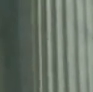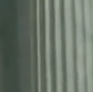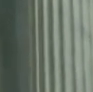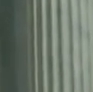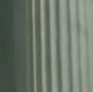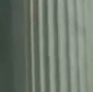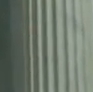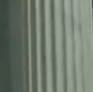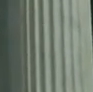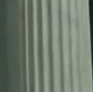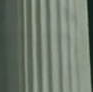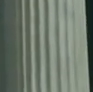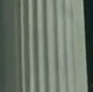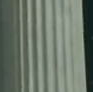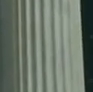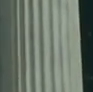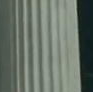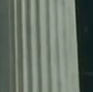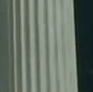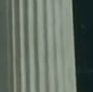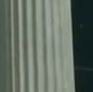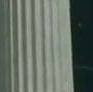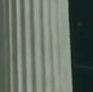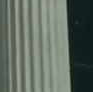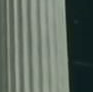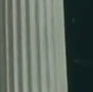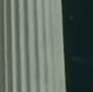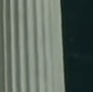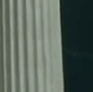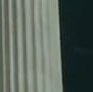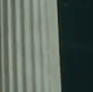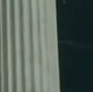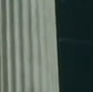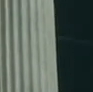emancipadora que dio la independencia a Venezuela.